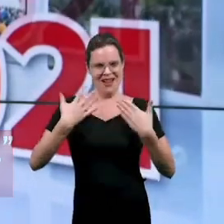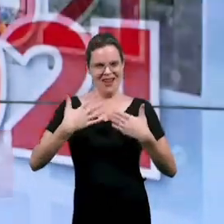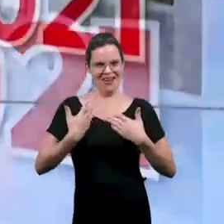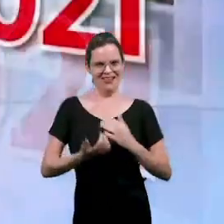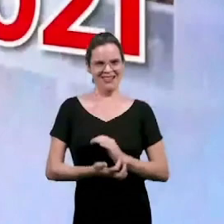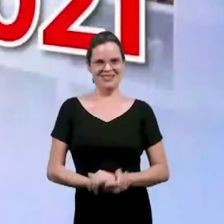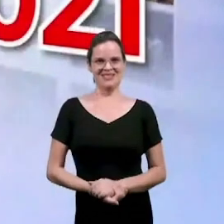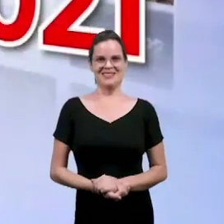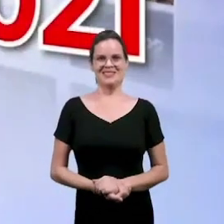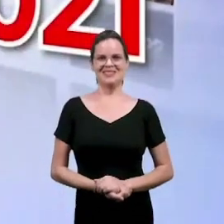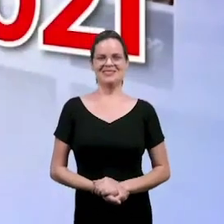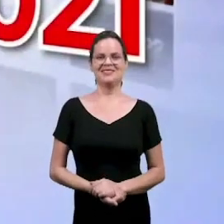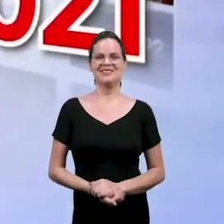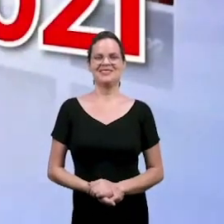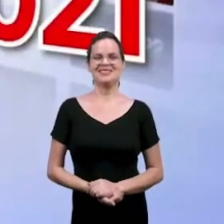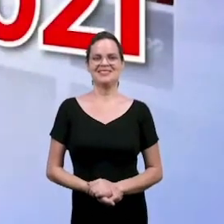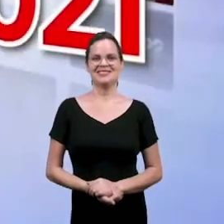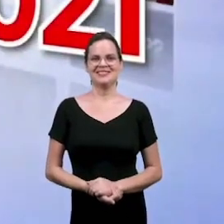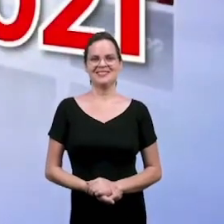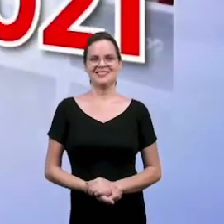estamos alegres.